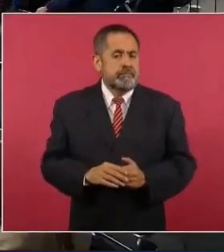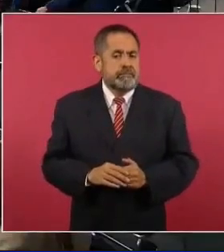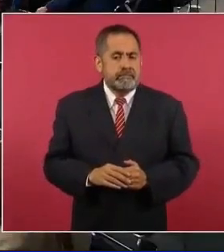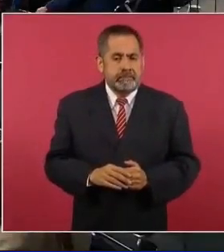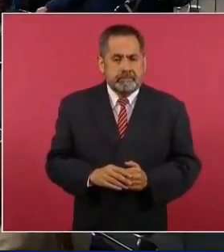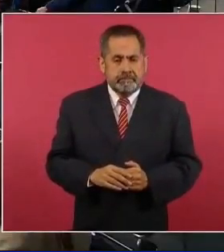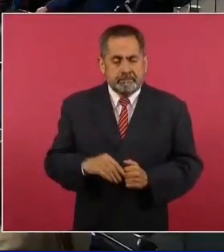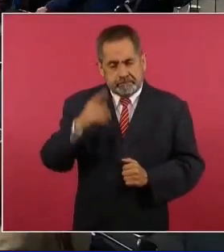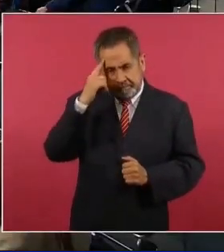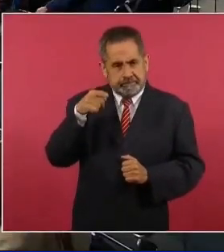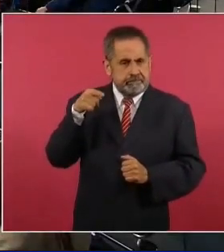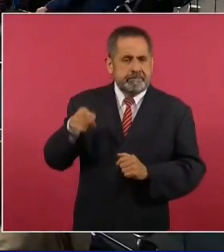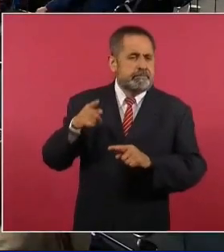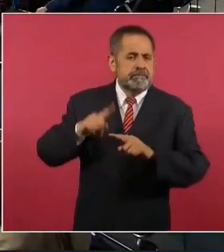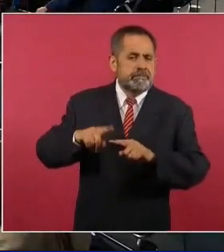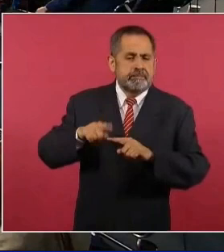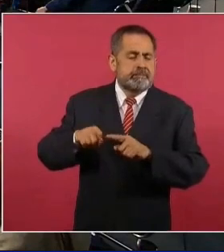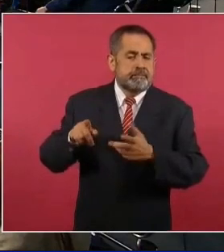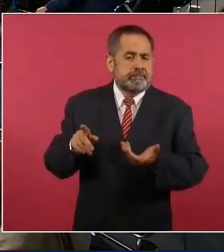para que